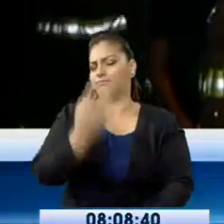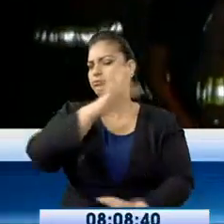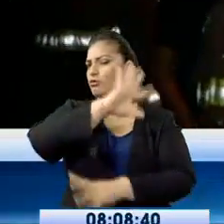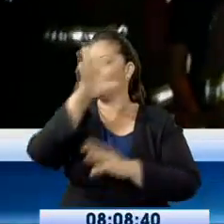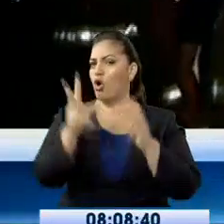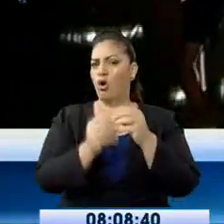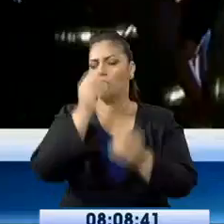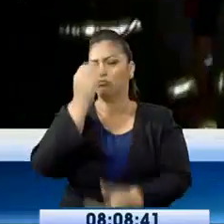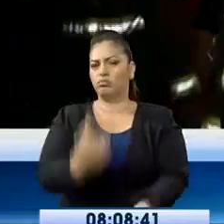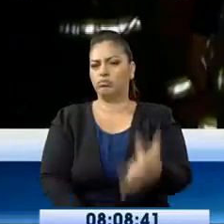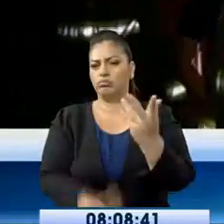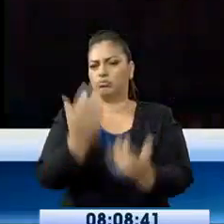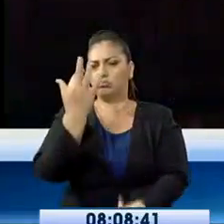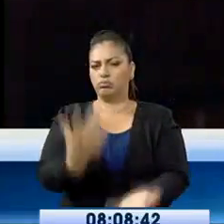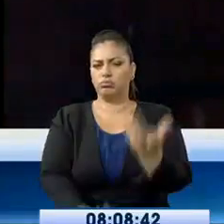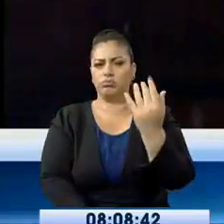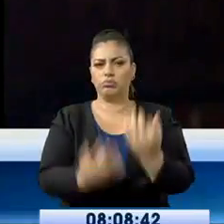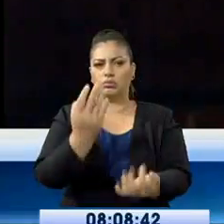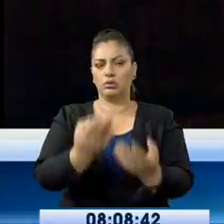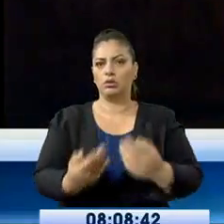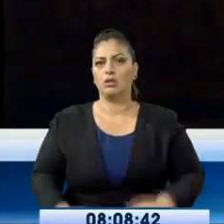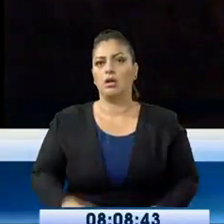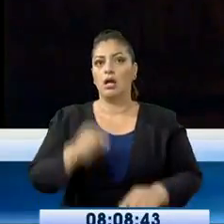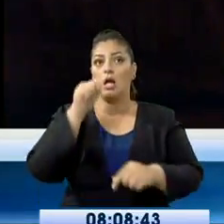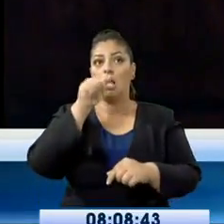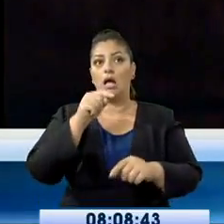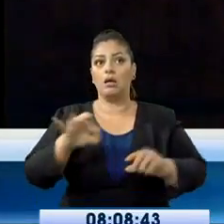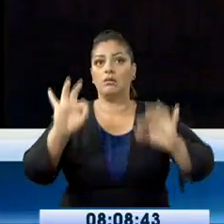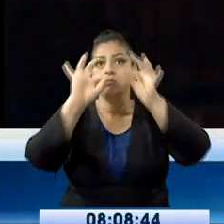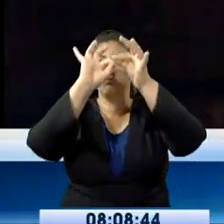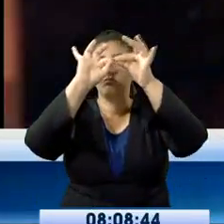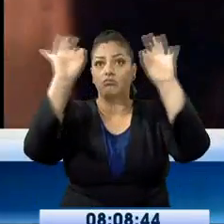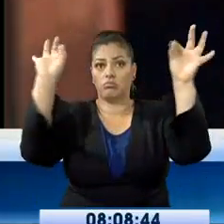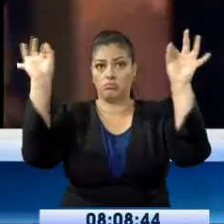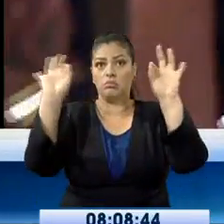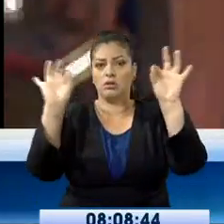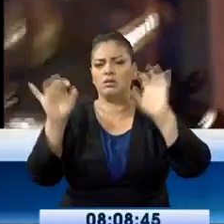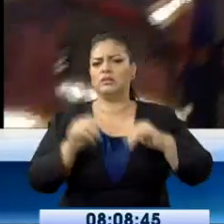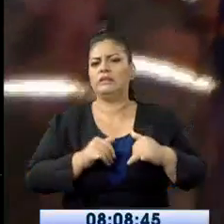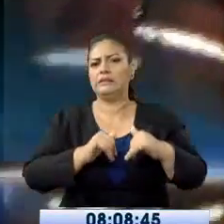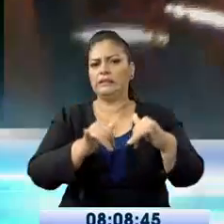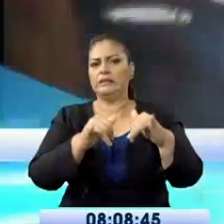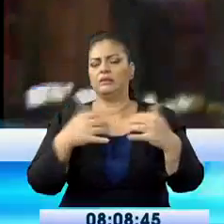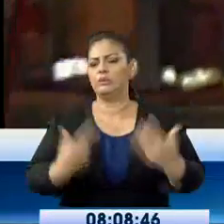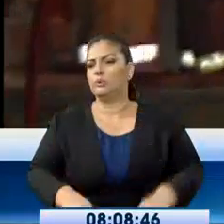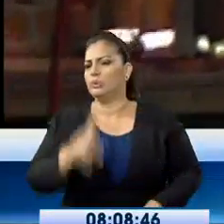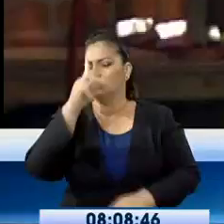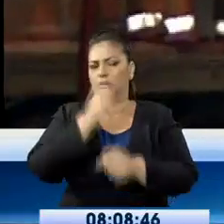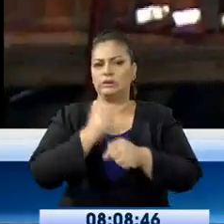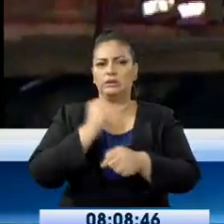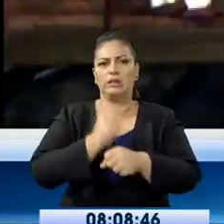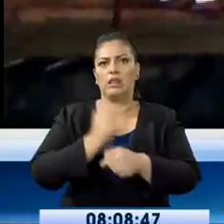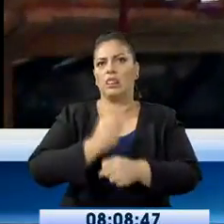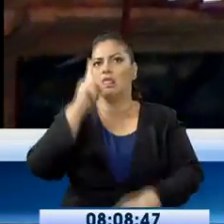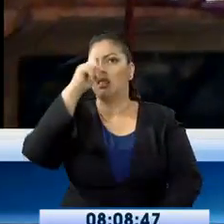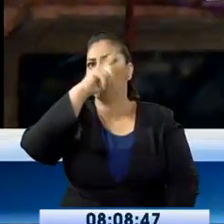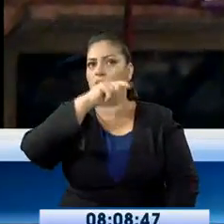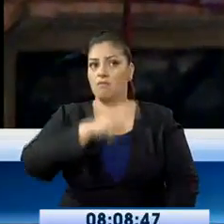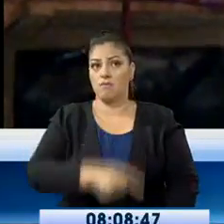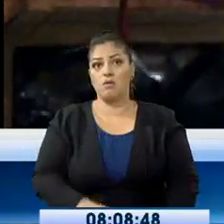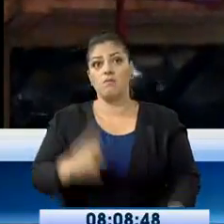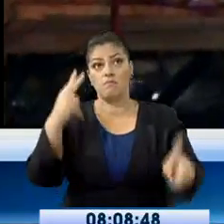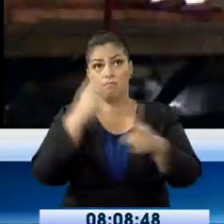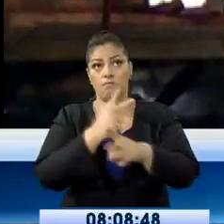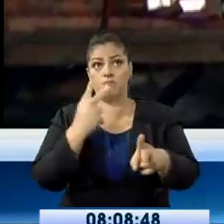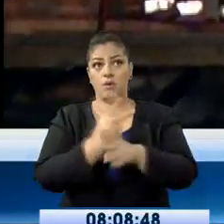y teníamos el problema de que había energía eléctrica todavía en el cableado, lo cual dificultó las operaciones por el riesgo que se